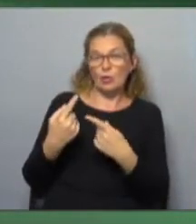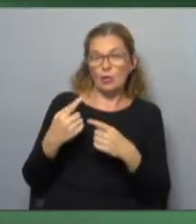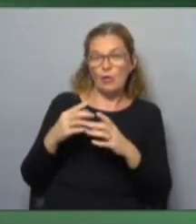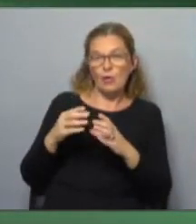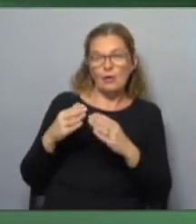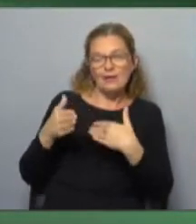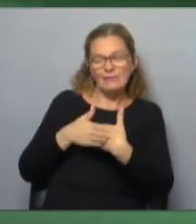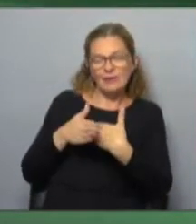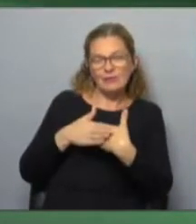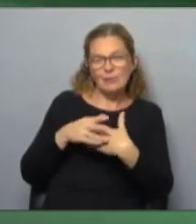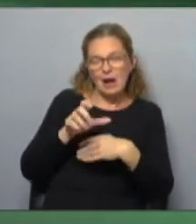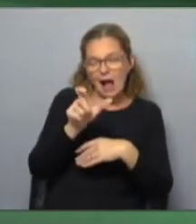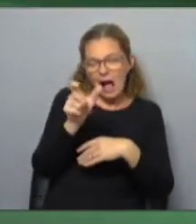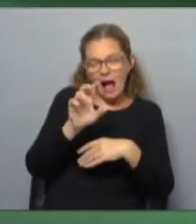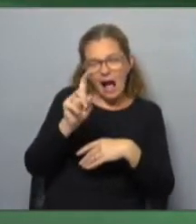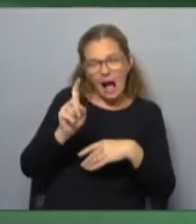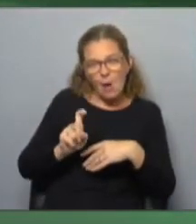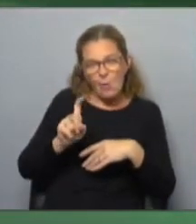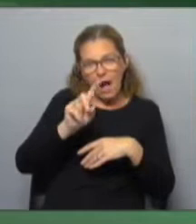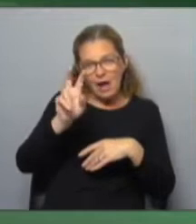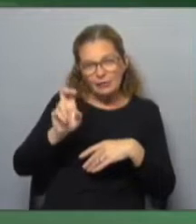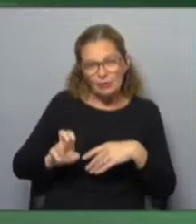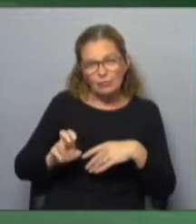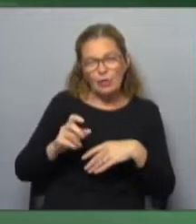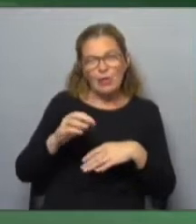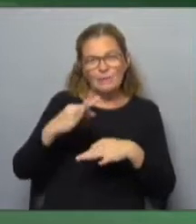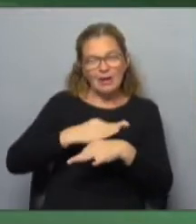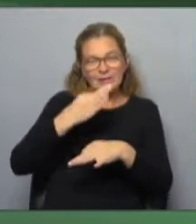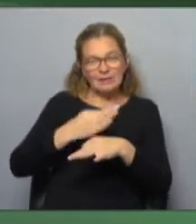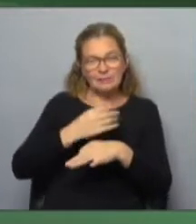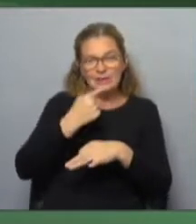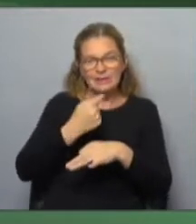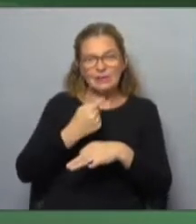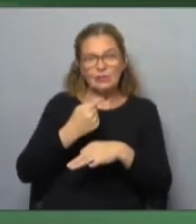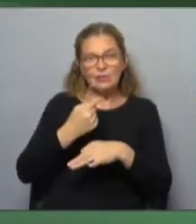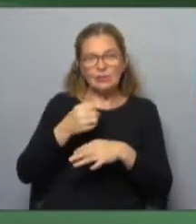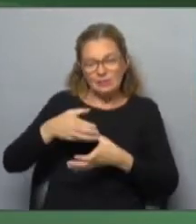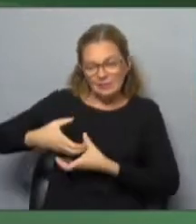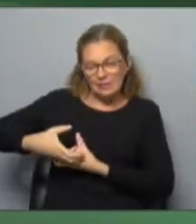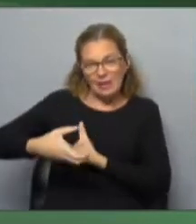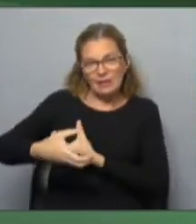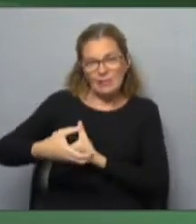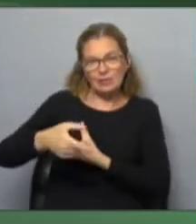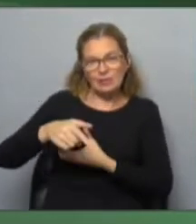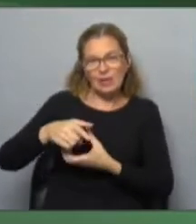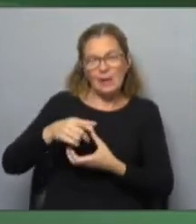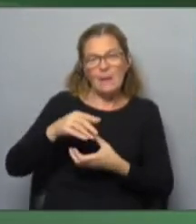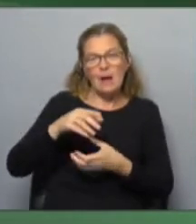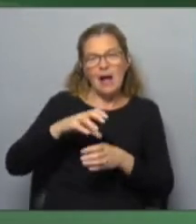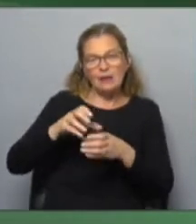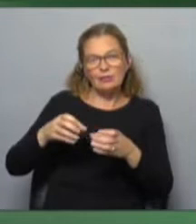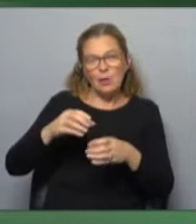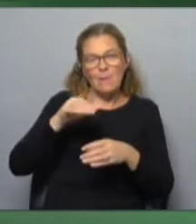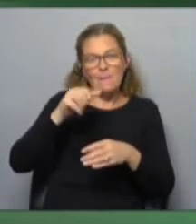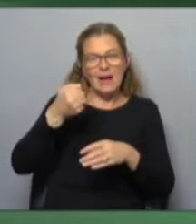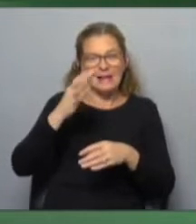del Arroyo Mataperros valoraron el anuncio de la Intendenta de Montevideo de realizar el saneamiento en esa zona. Allí hay unos